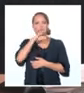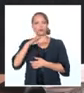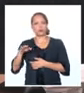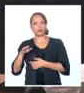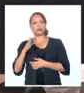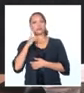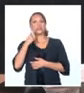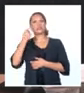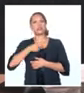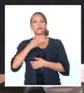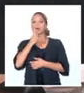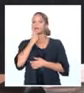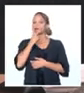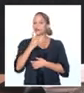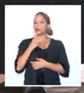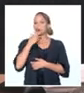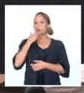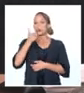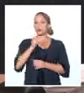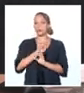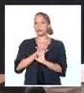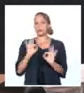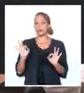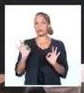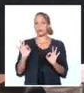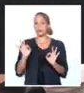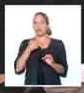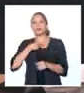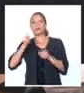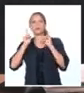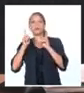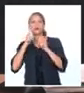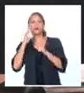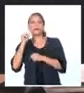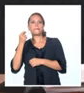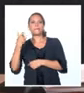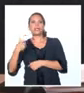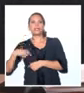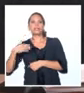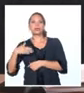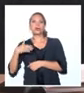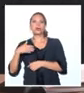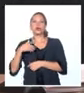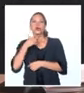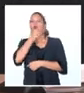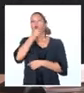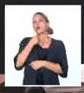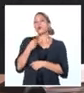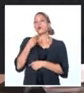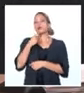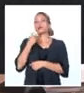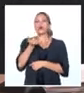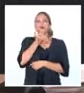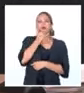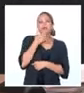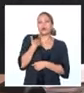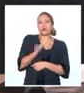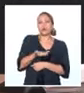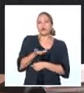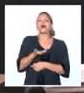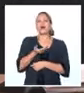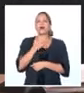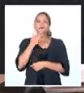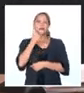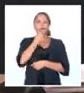tratamiento diferenciado. Se habla de política de precios. Bueno, en los jóvenes los precios, ¿en qué impactan? Bueno, hay que facilitar el precio